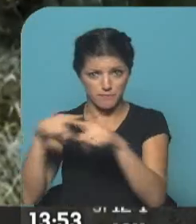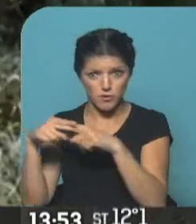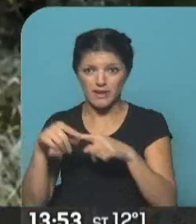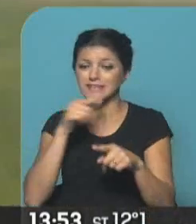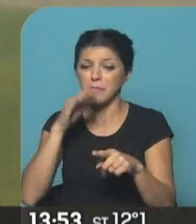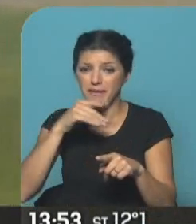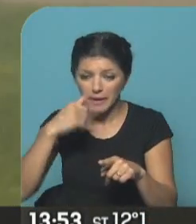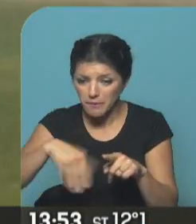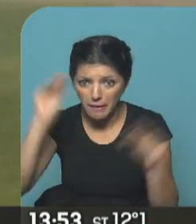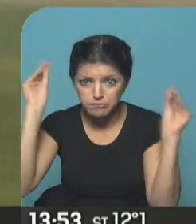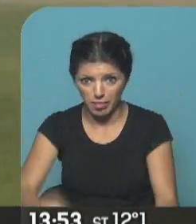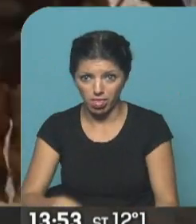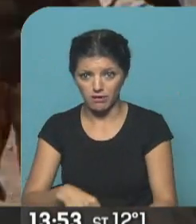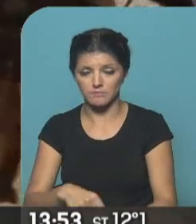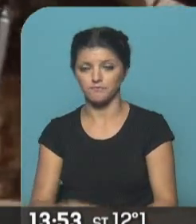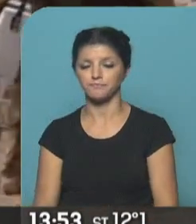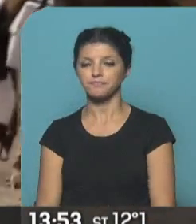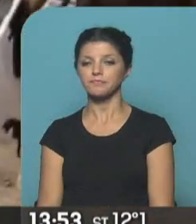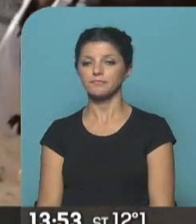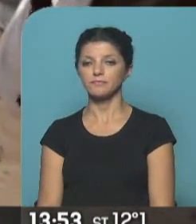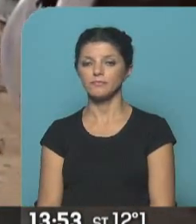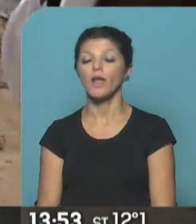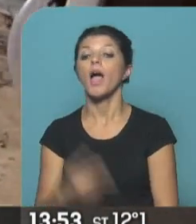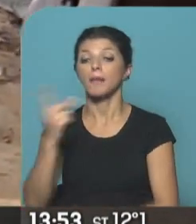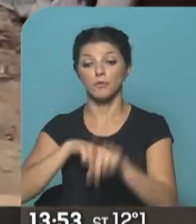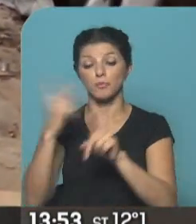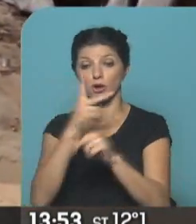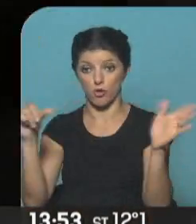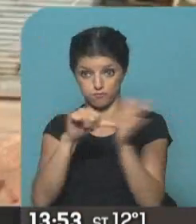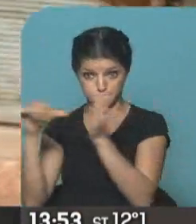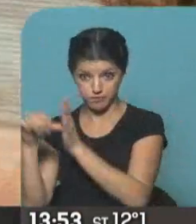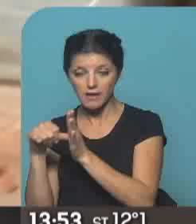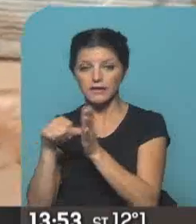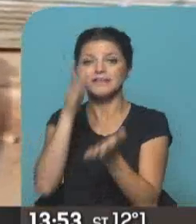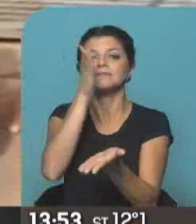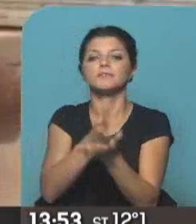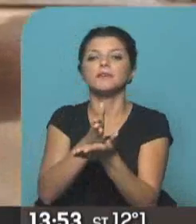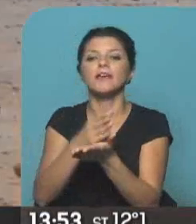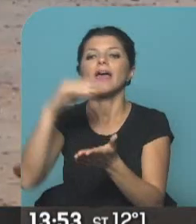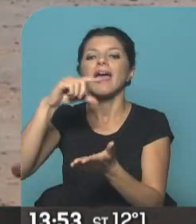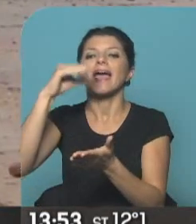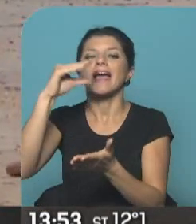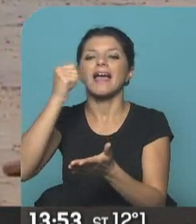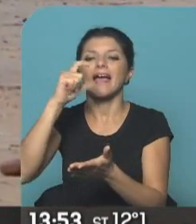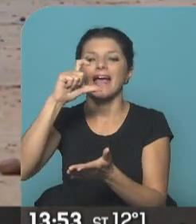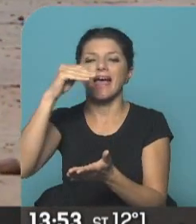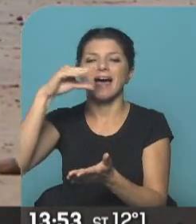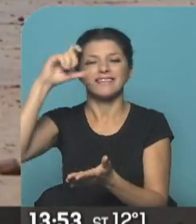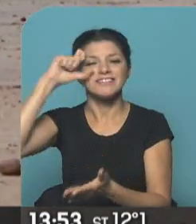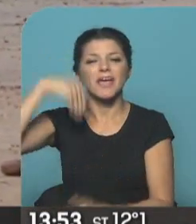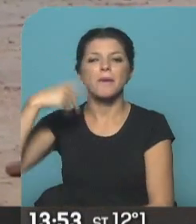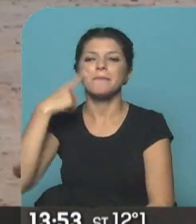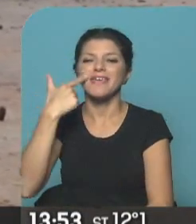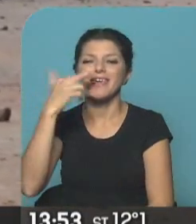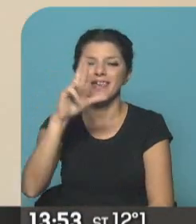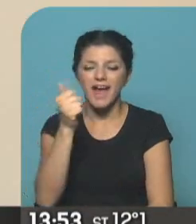romperse. En el centro del diferendo entre ambas naciones se encuentra el territorio de Cachemira, una de las fronteras más calientes